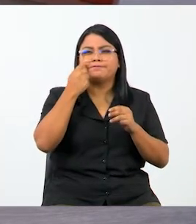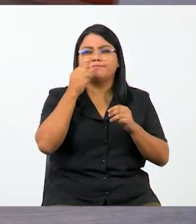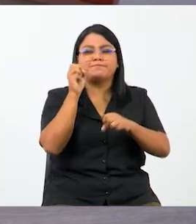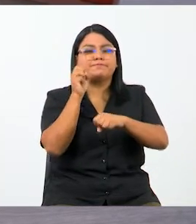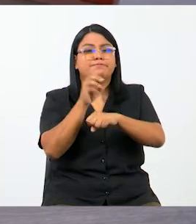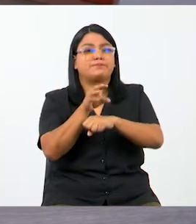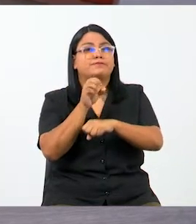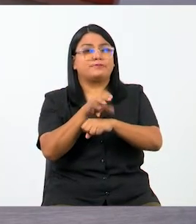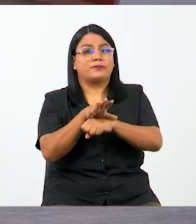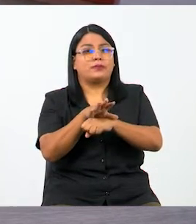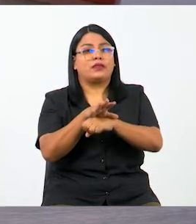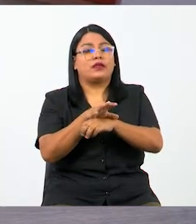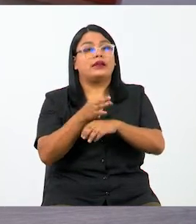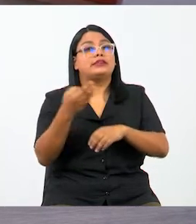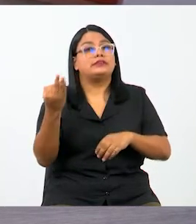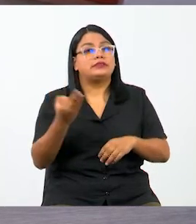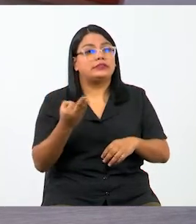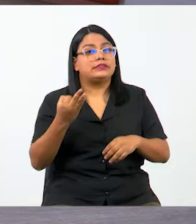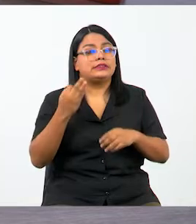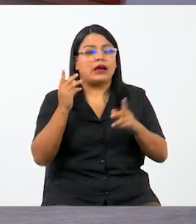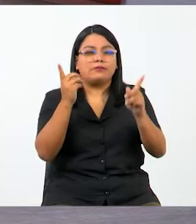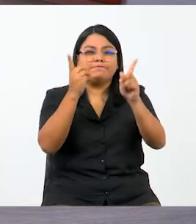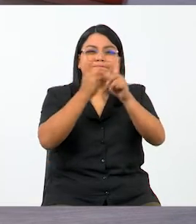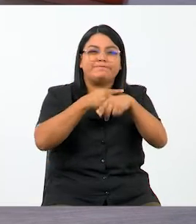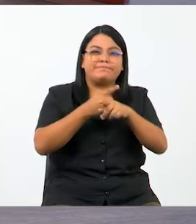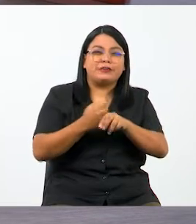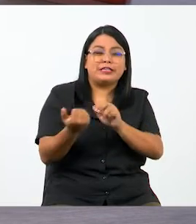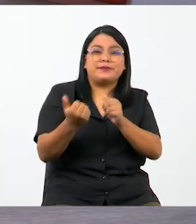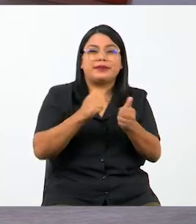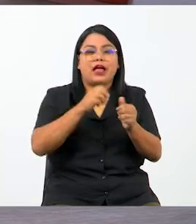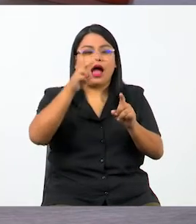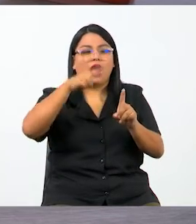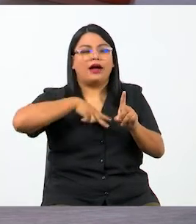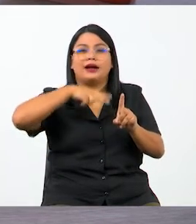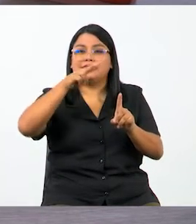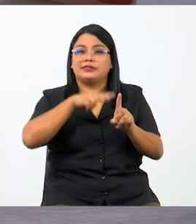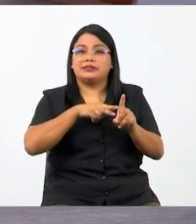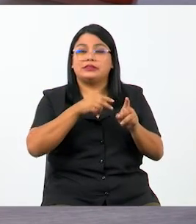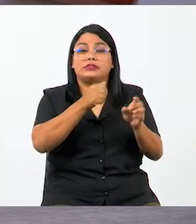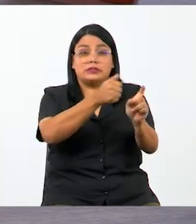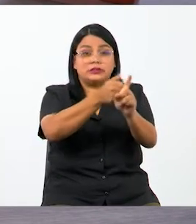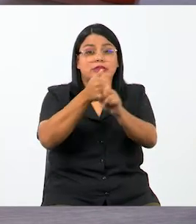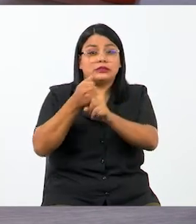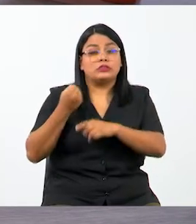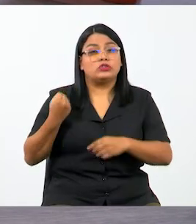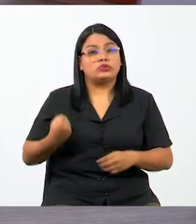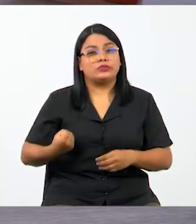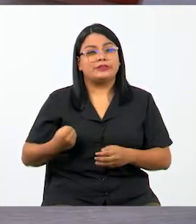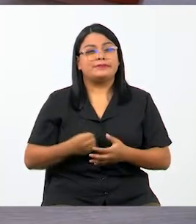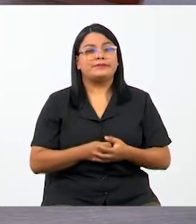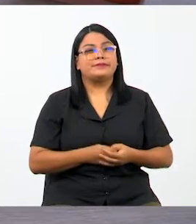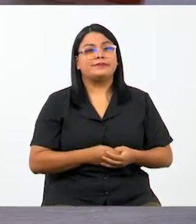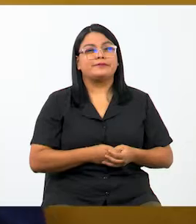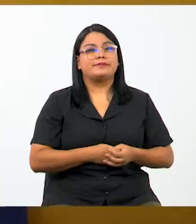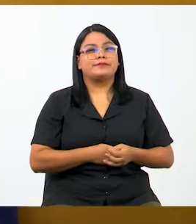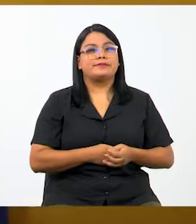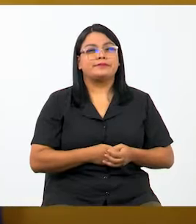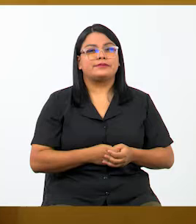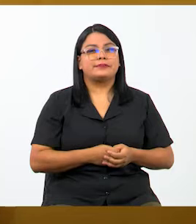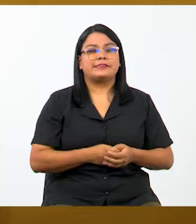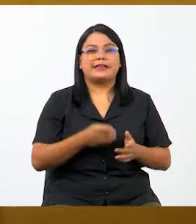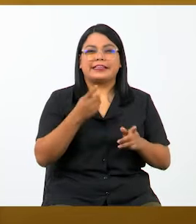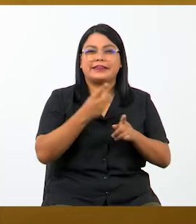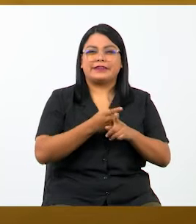debemos adecuar de acuerdo a las características de cada uno de nuestros estudiantes. Así es, y sin duda todo esto